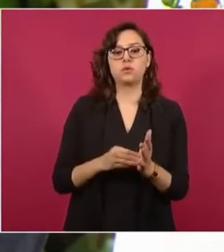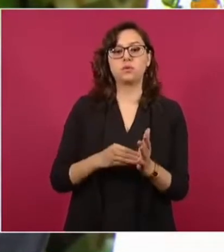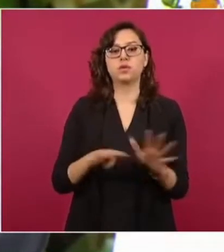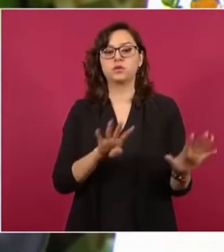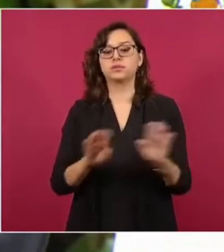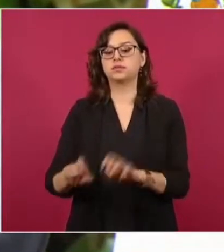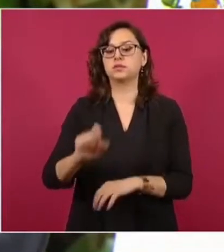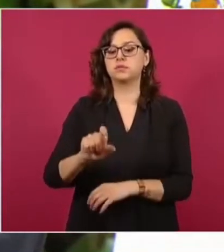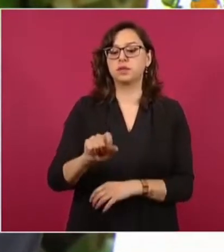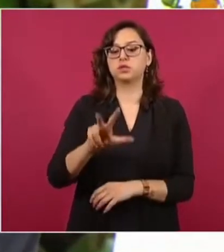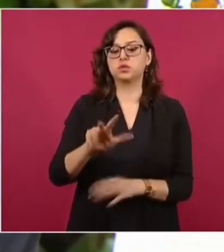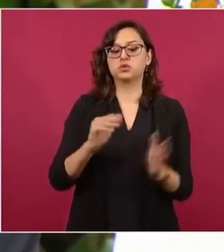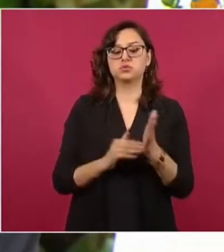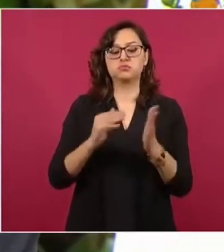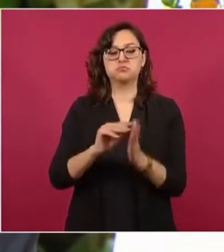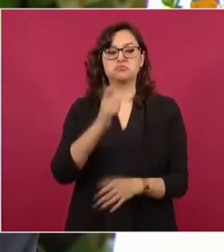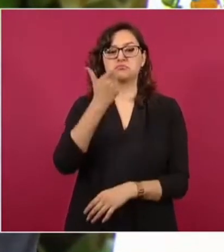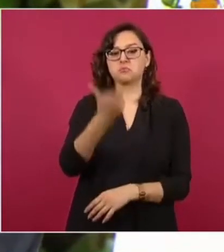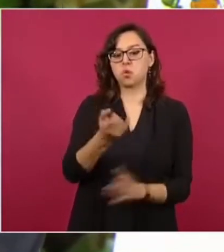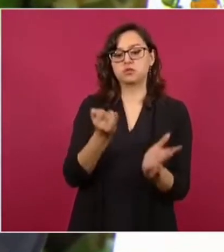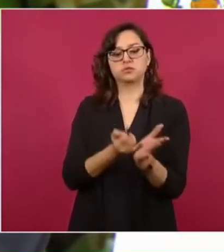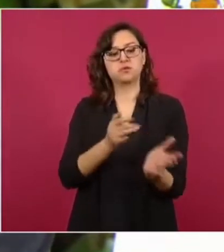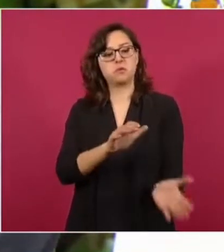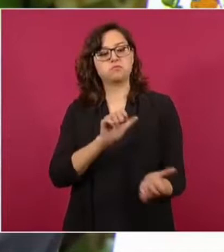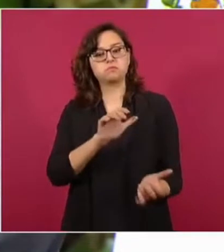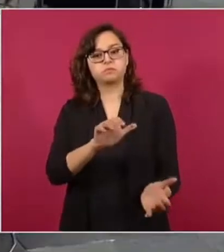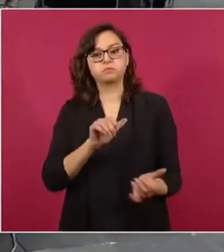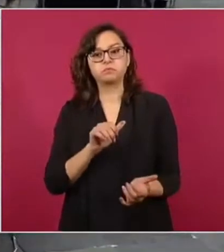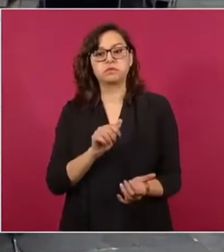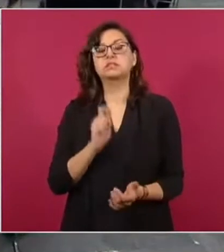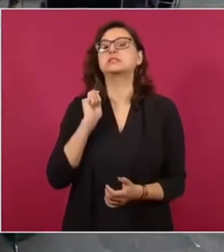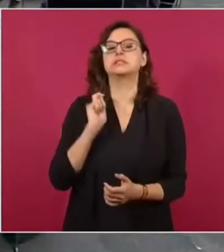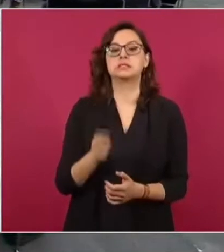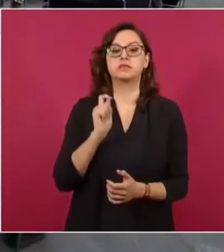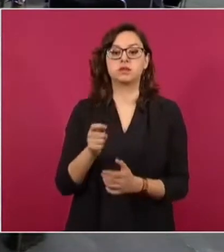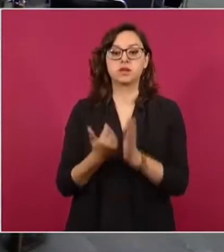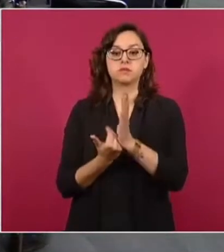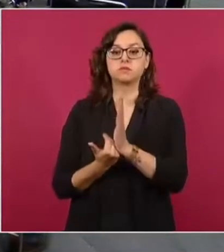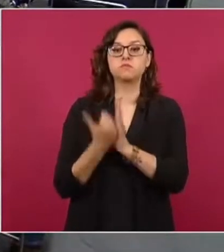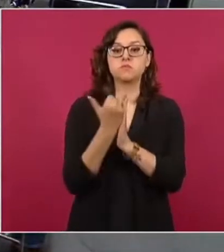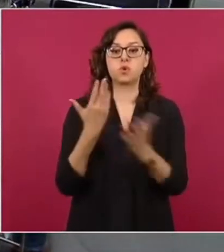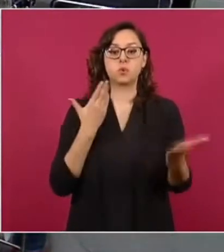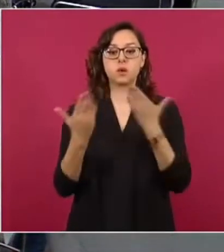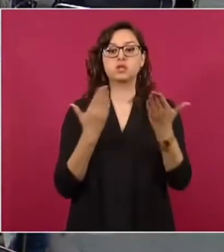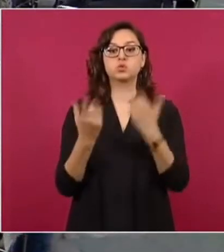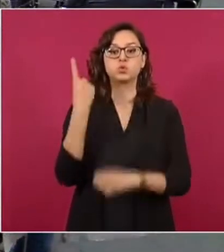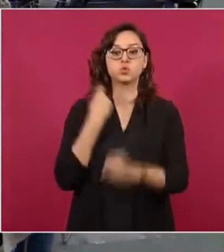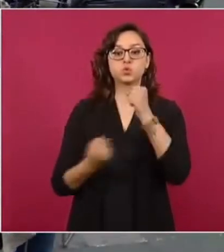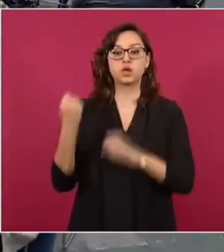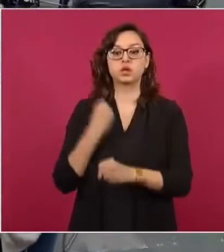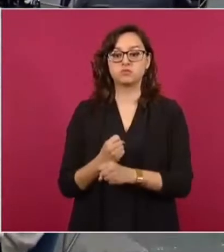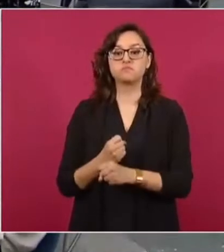1,404,928 millones de pesos, es decir, un incremento en comparación con el año pasado